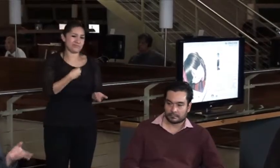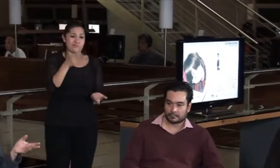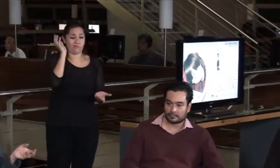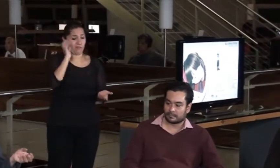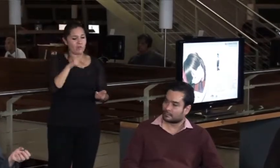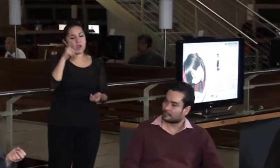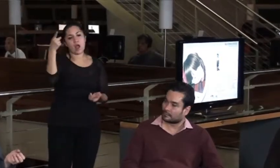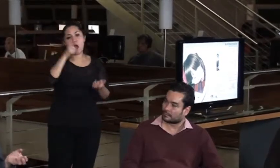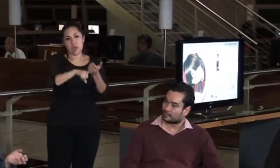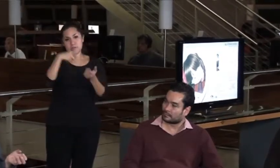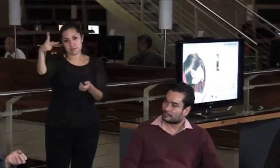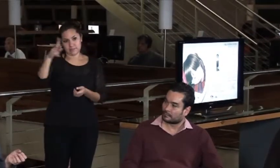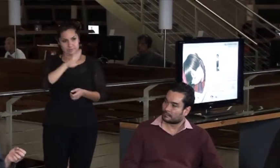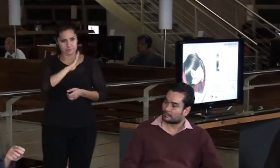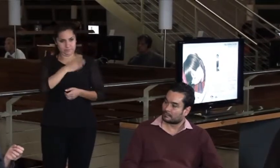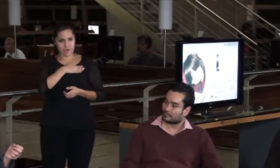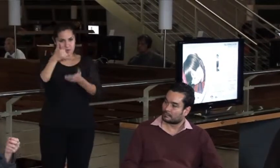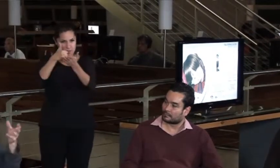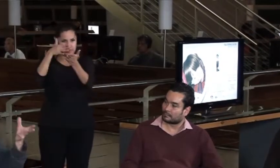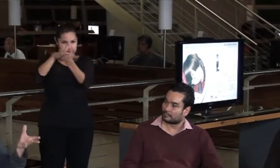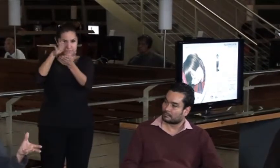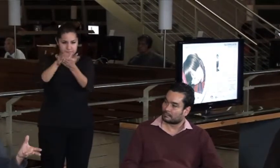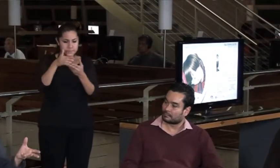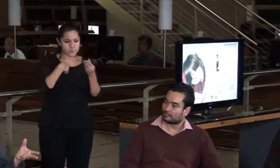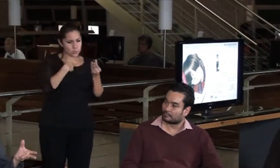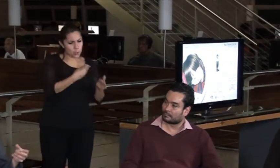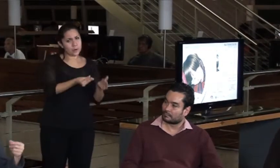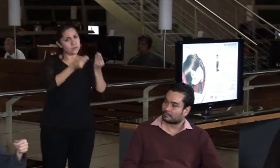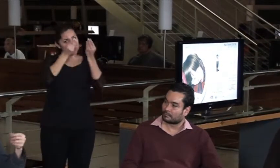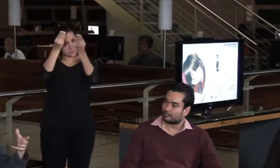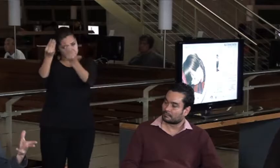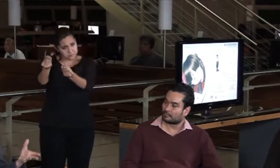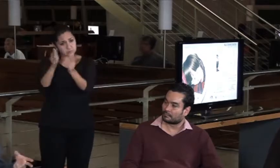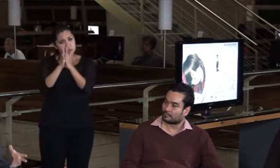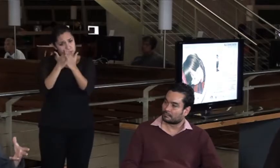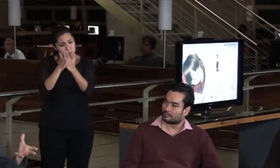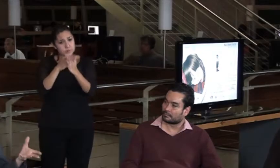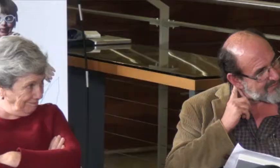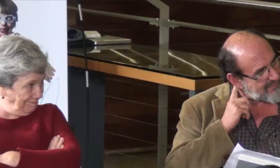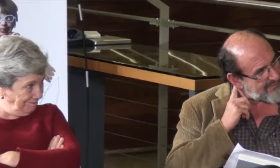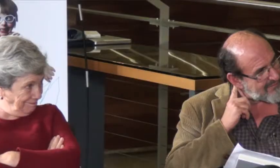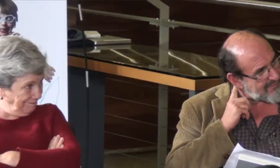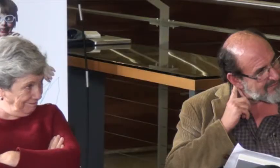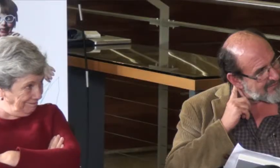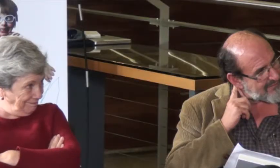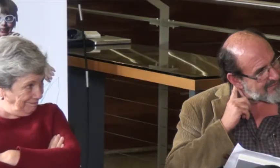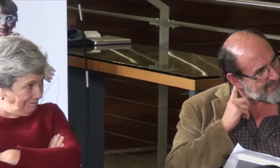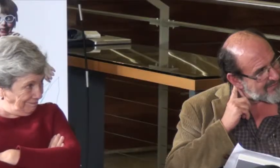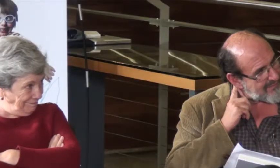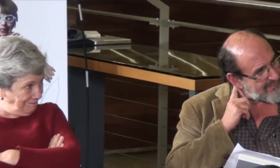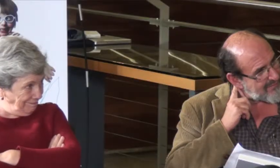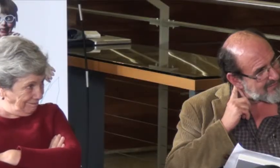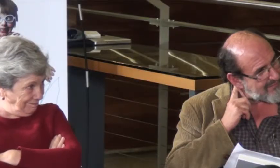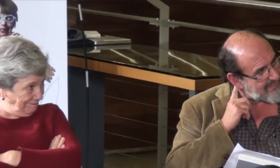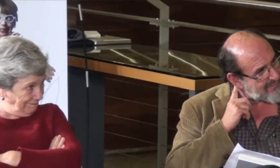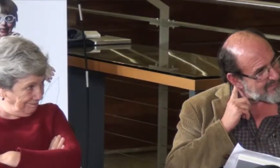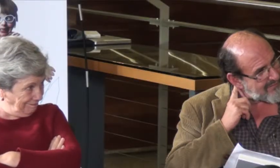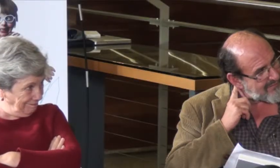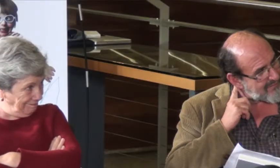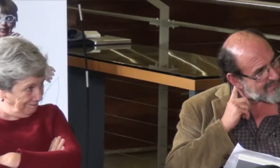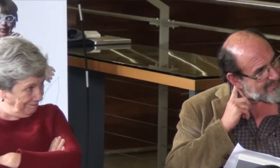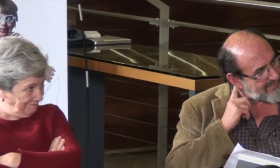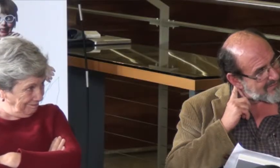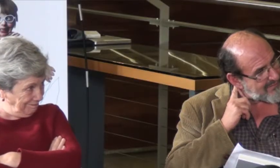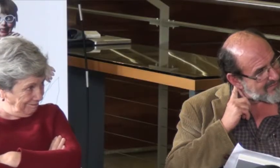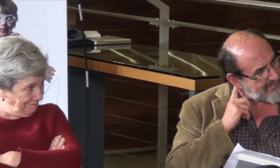naya me me dice me ofrecen hacer unos unos libros de lectura para la escuela y que venga va lo voy a hacer